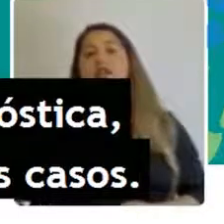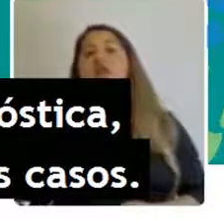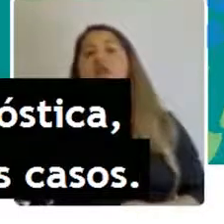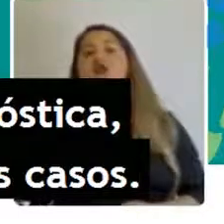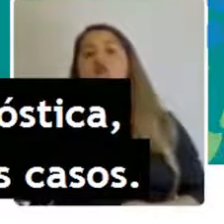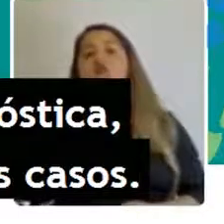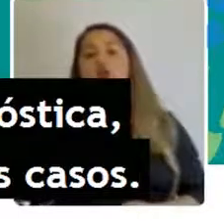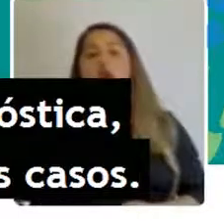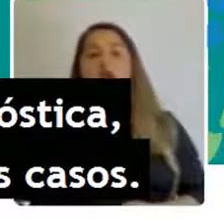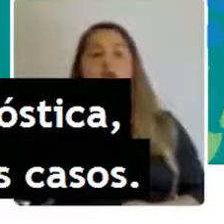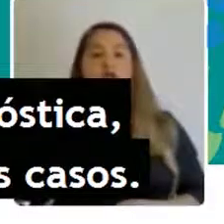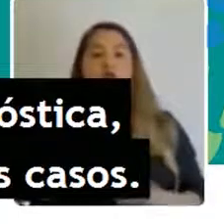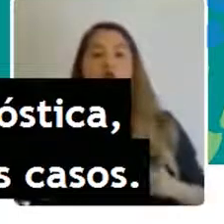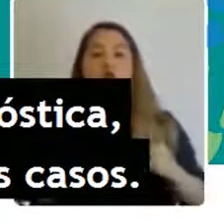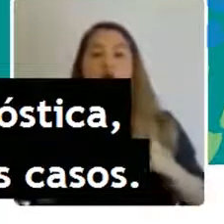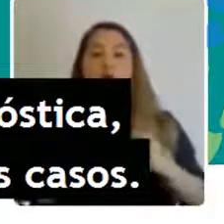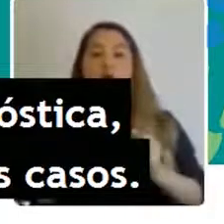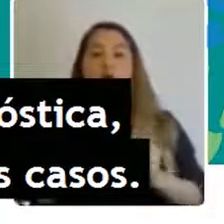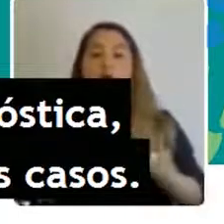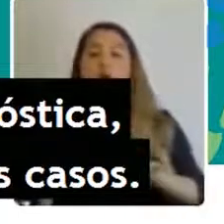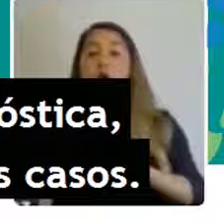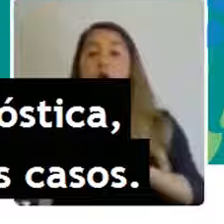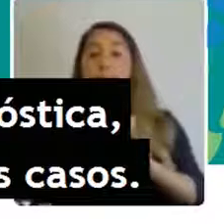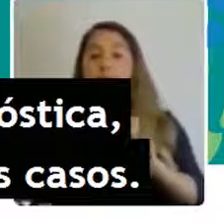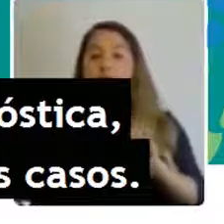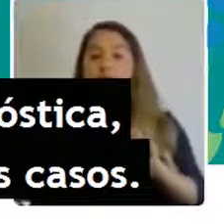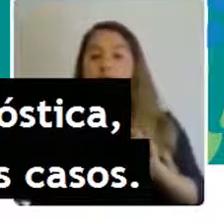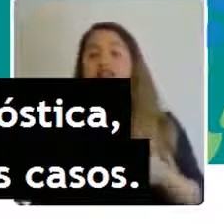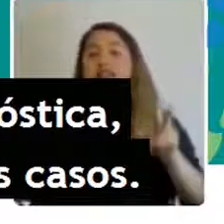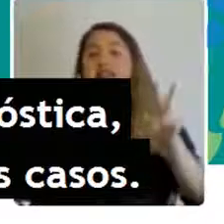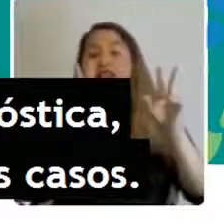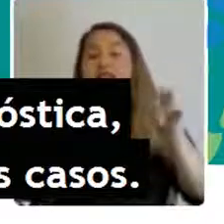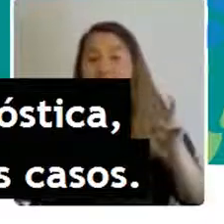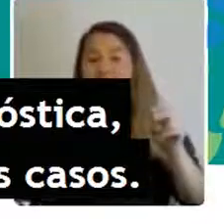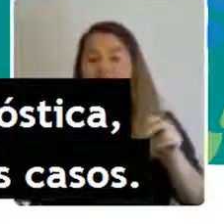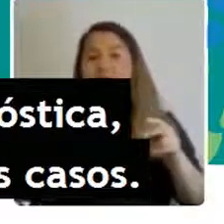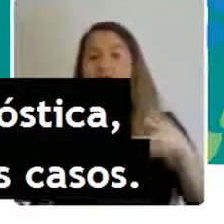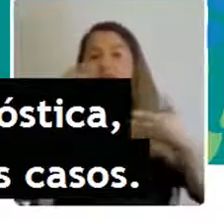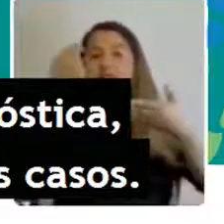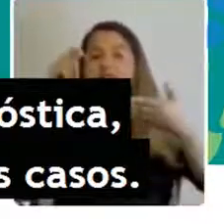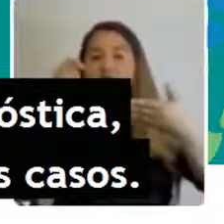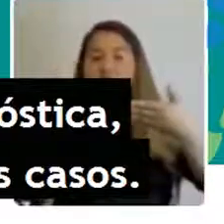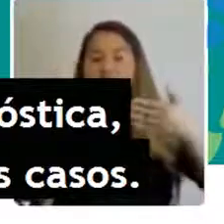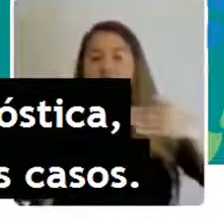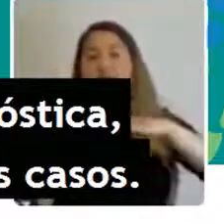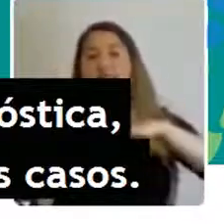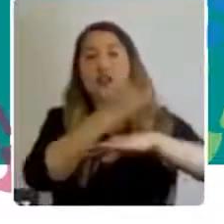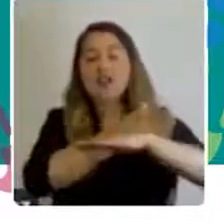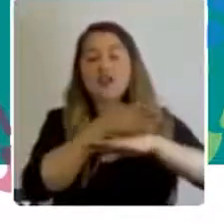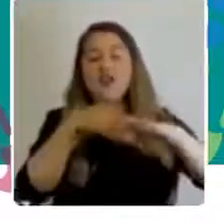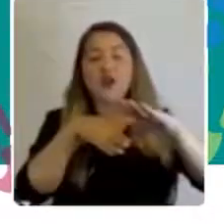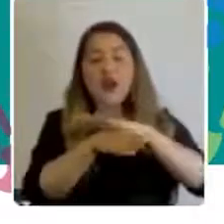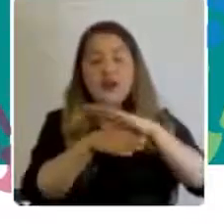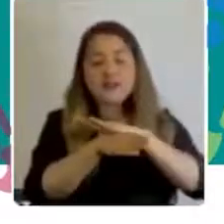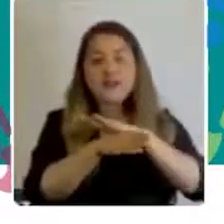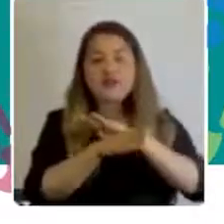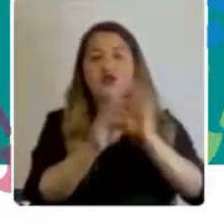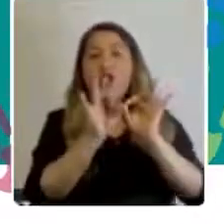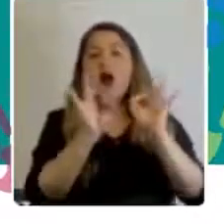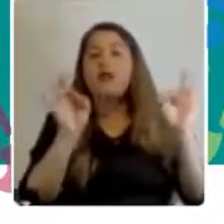la disminución de la odisea diagnóstica, por una parte, el acceso adecuado en otros casos.